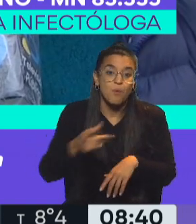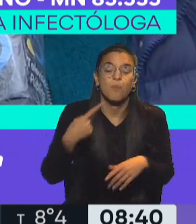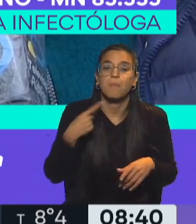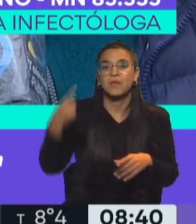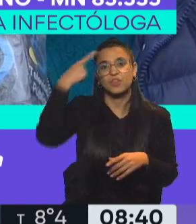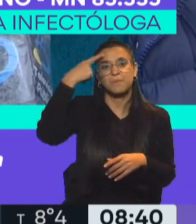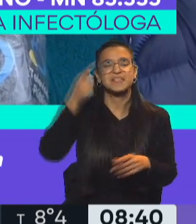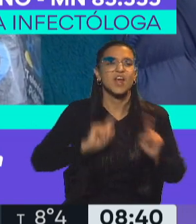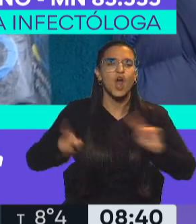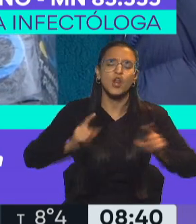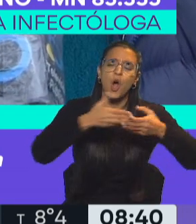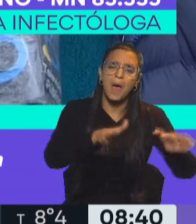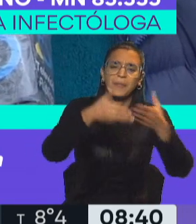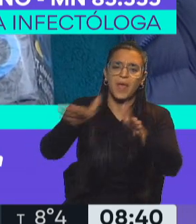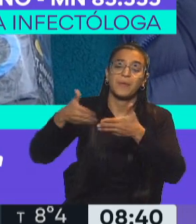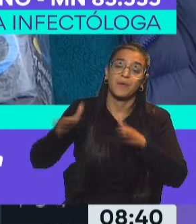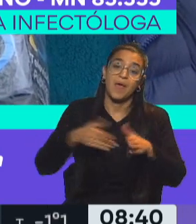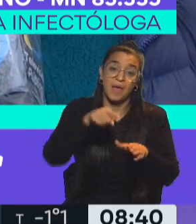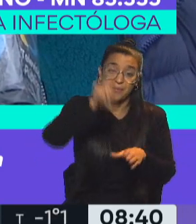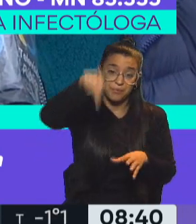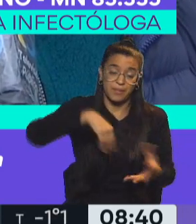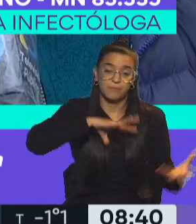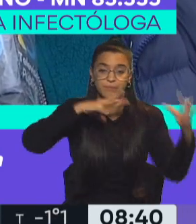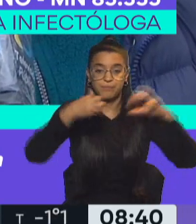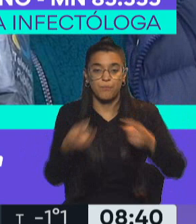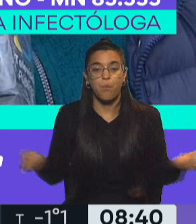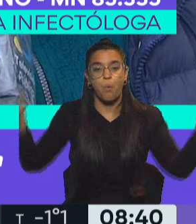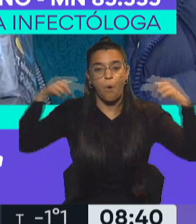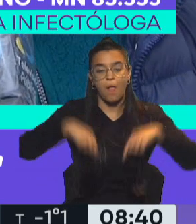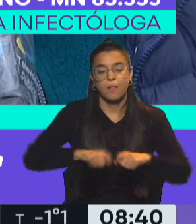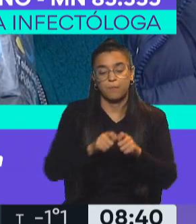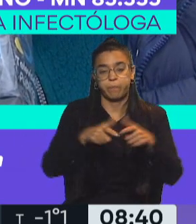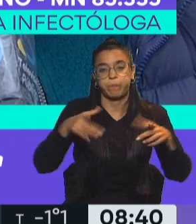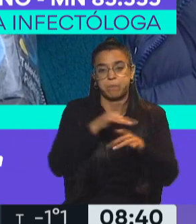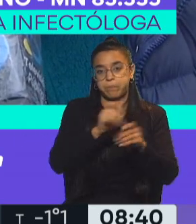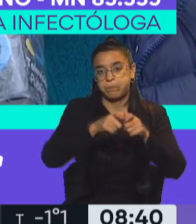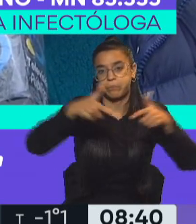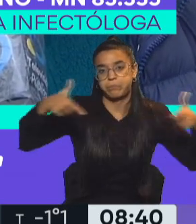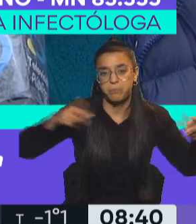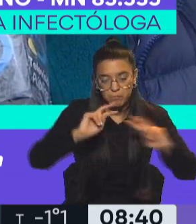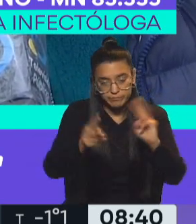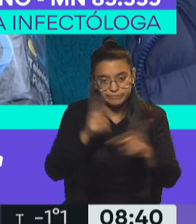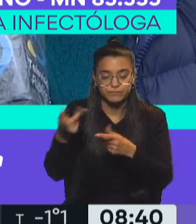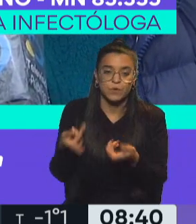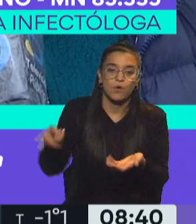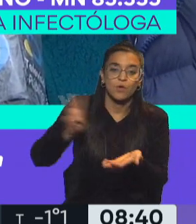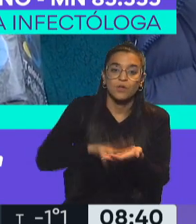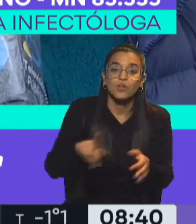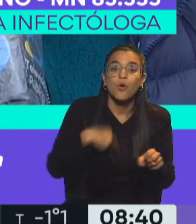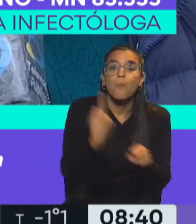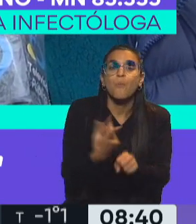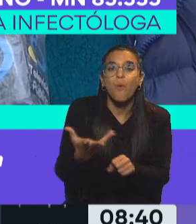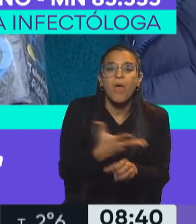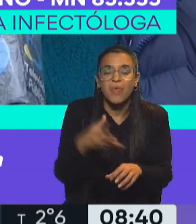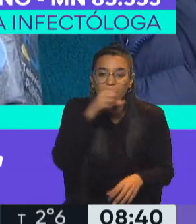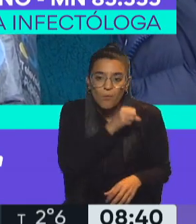aperturista y negacionista, bueno, evidentemente esto vuelve a repercutir y no hay forma de ocultar las